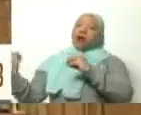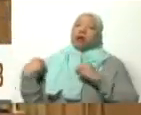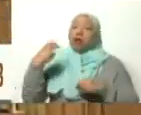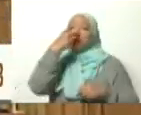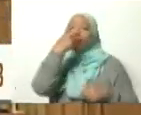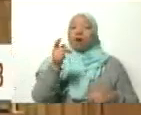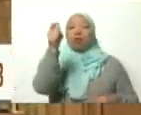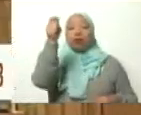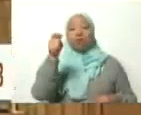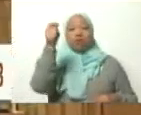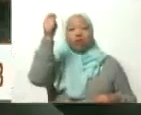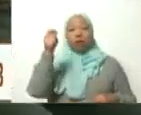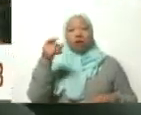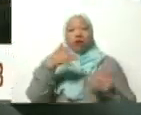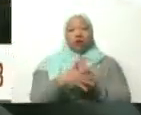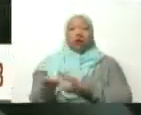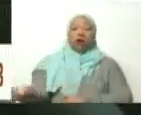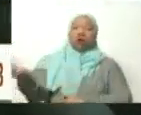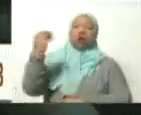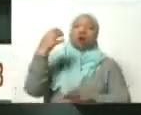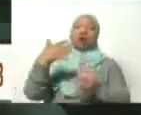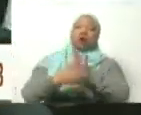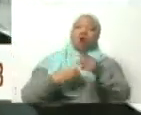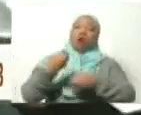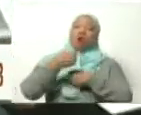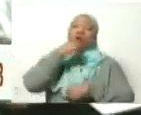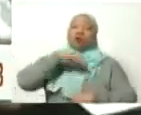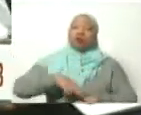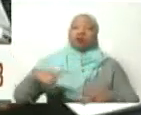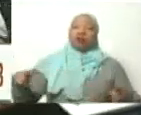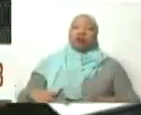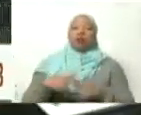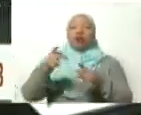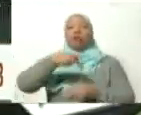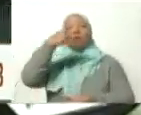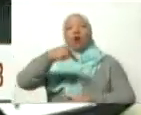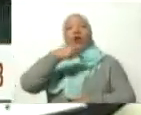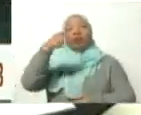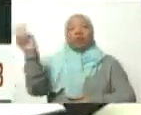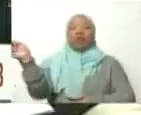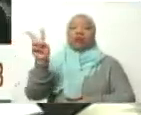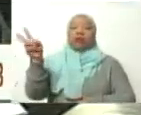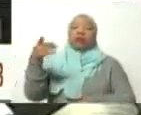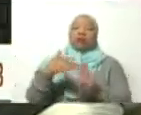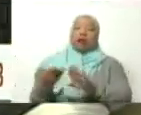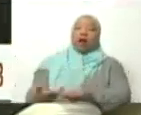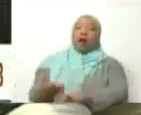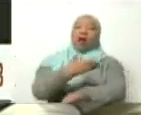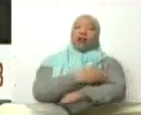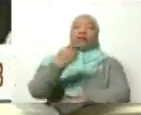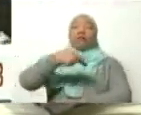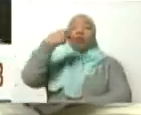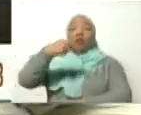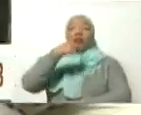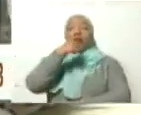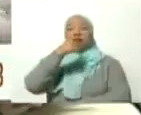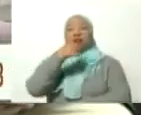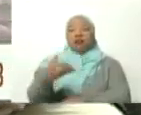diputadas, a sumarnos a esta batalla, como sectores extremistas de la política venezolana o de la antipolítica